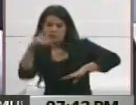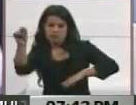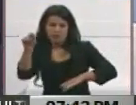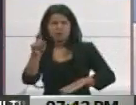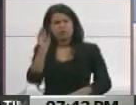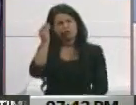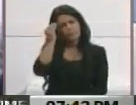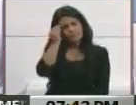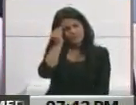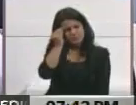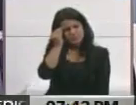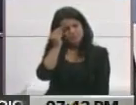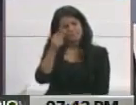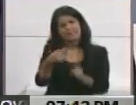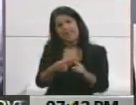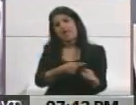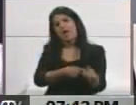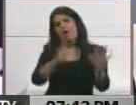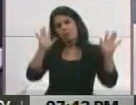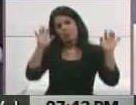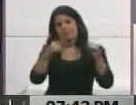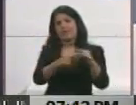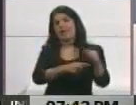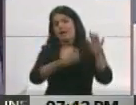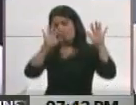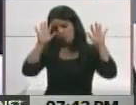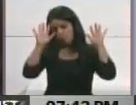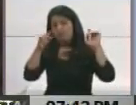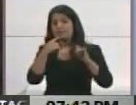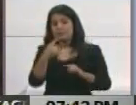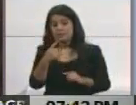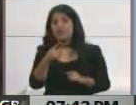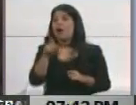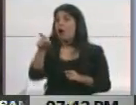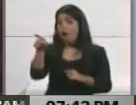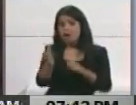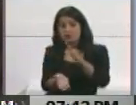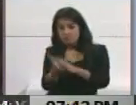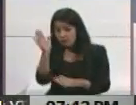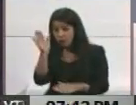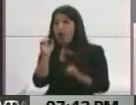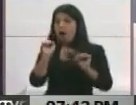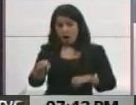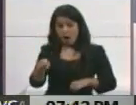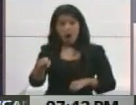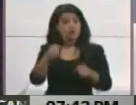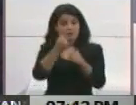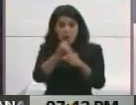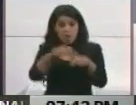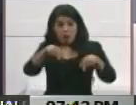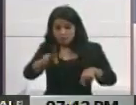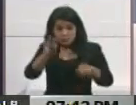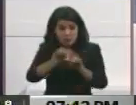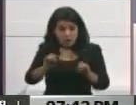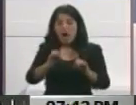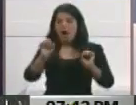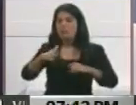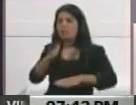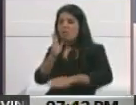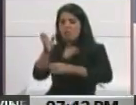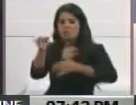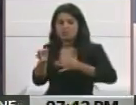es lo que intentan hacer y decir que a partir de allí vendría un juicio político entre otras cosas hay que